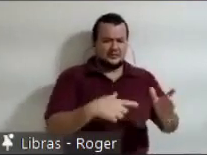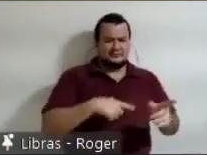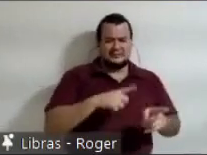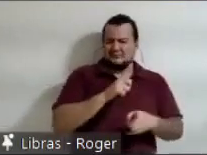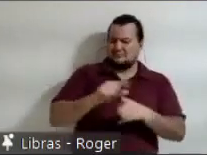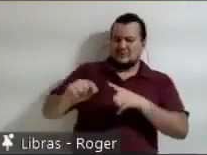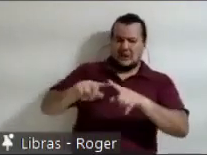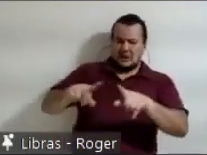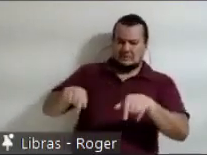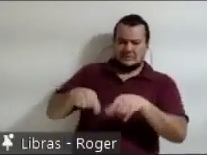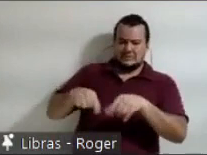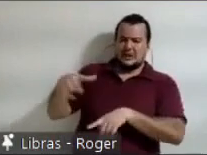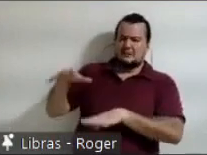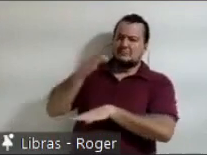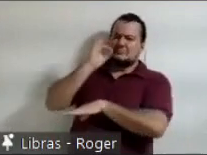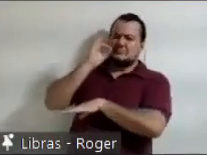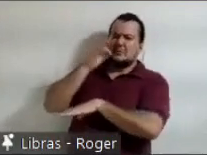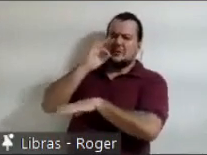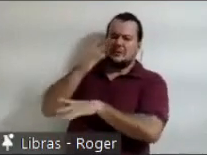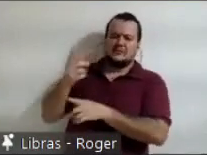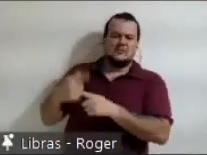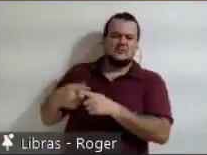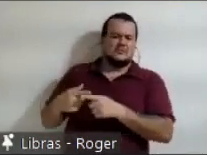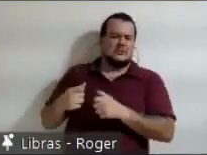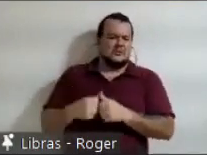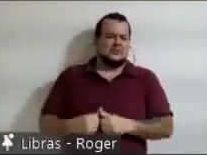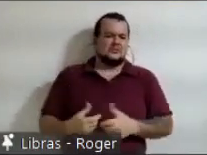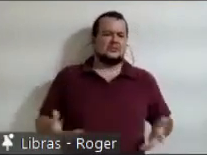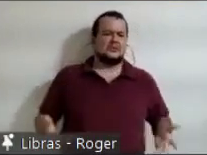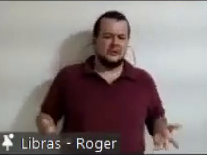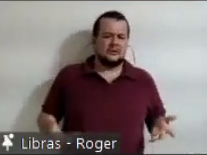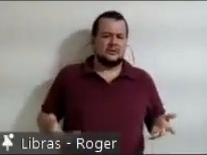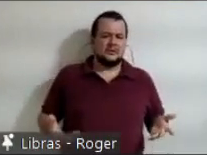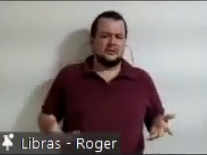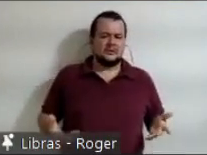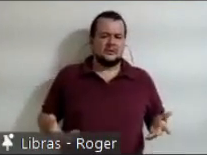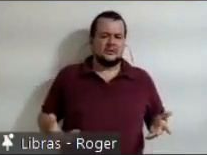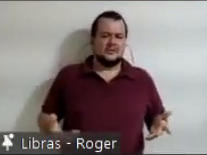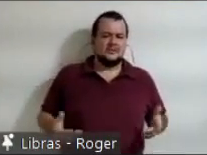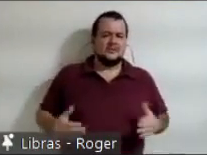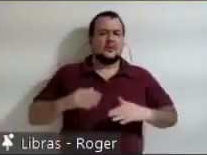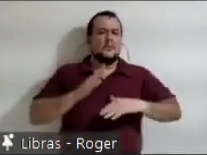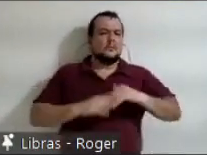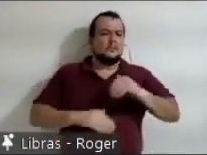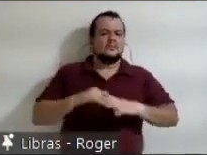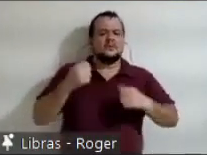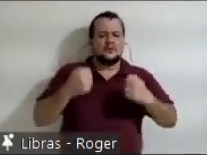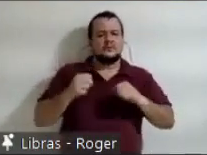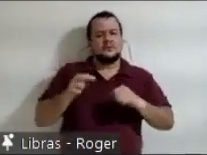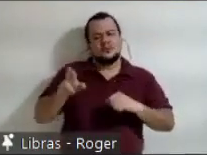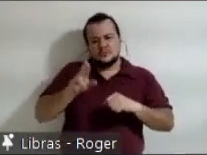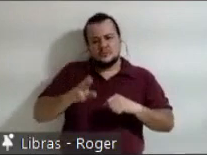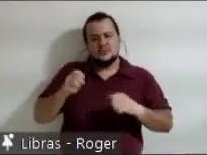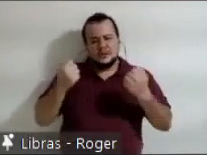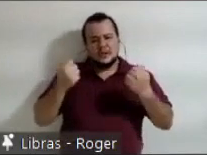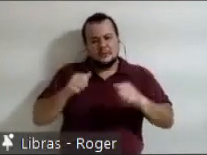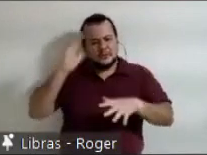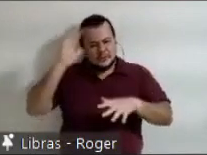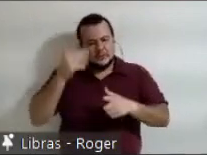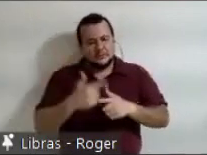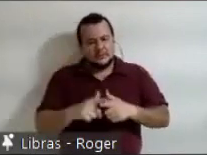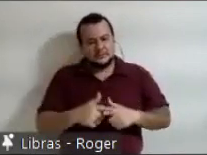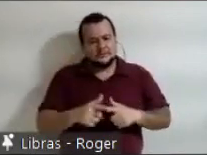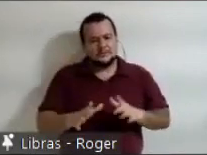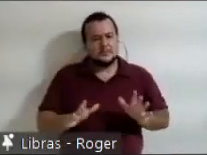los recursos que tienen a su disposición para resolver problemas lo que hay que hacer es poner